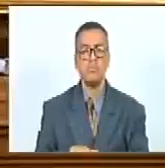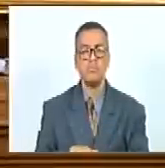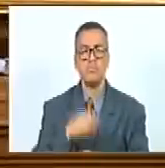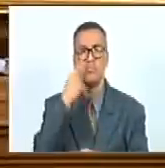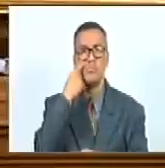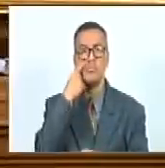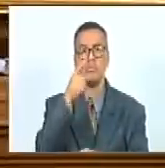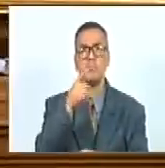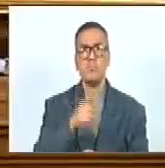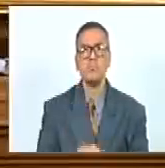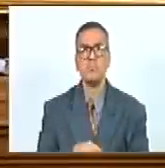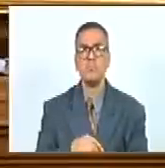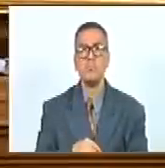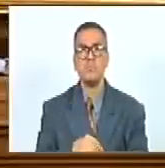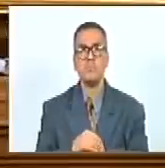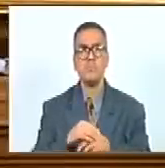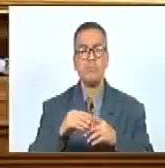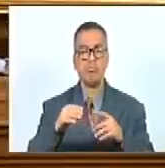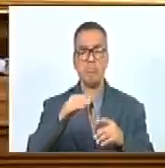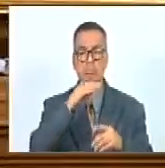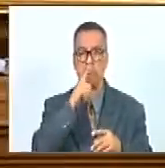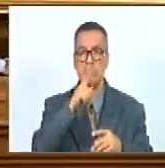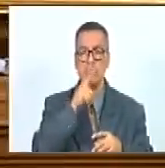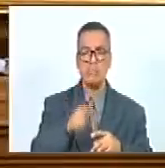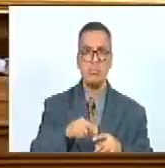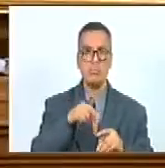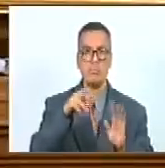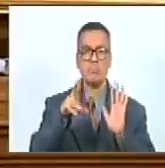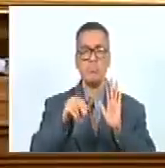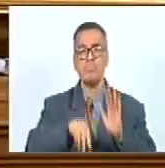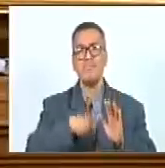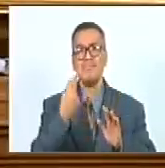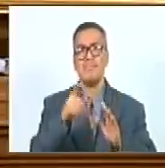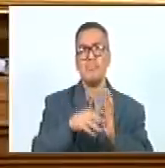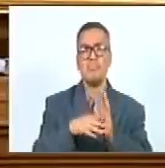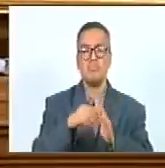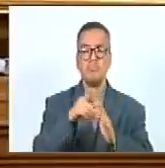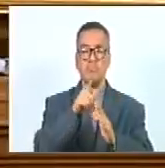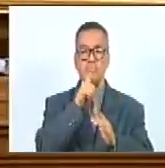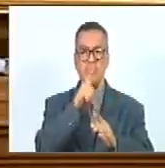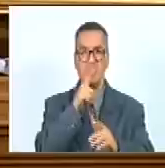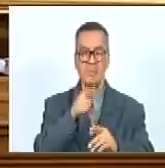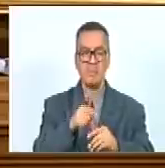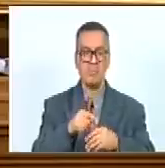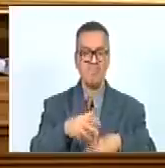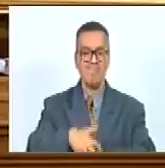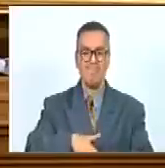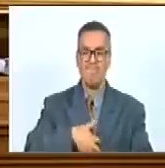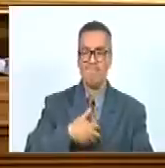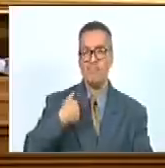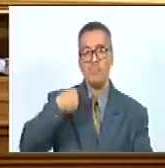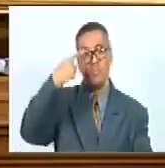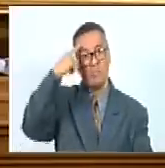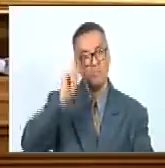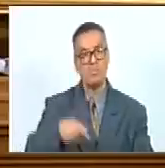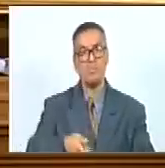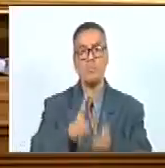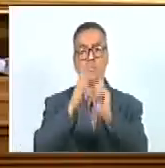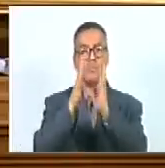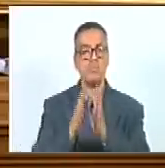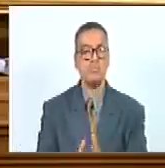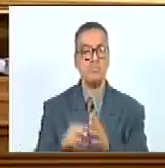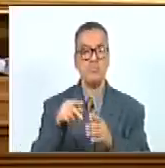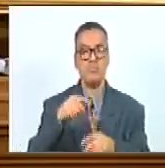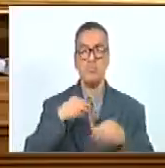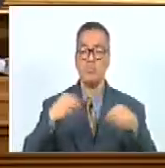frente a la brutalidad, a la ignominia, a la indignidad de unas supuestas autoridades que